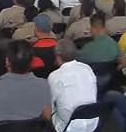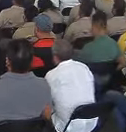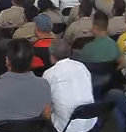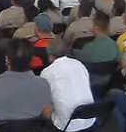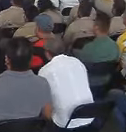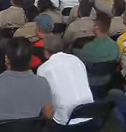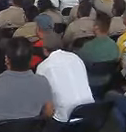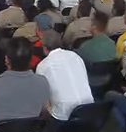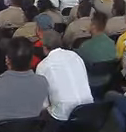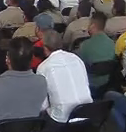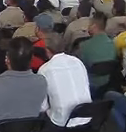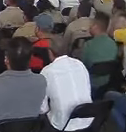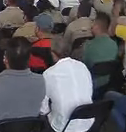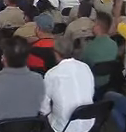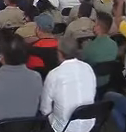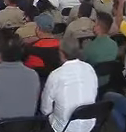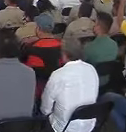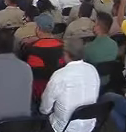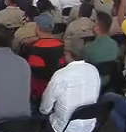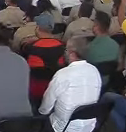Jiménez.